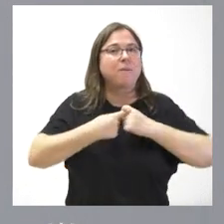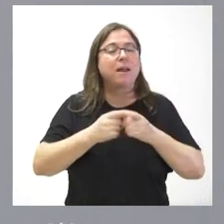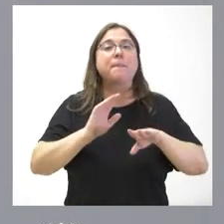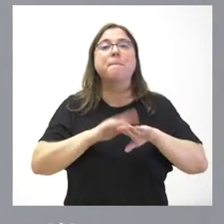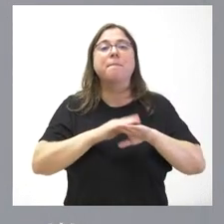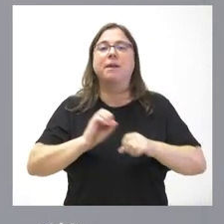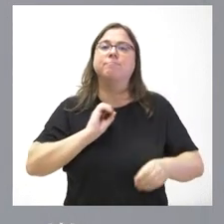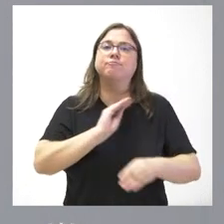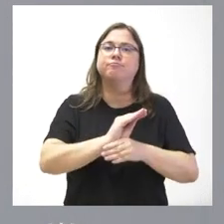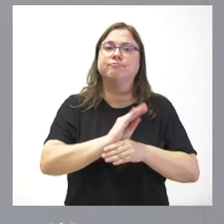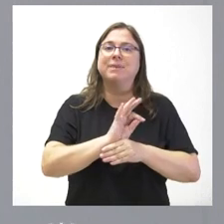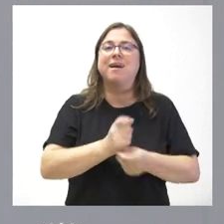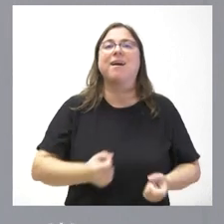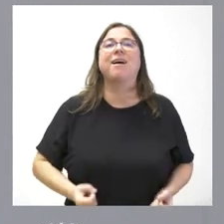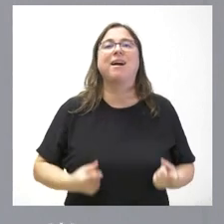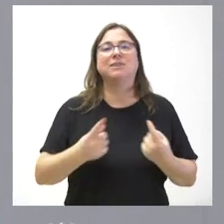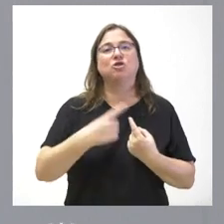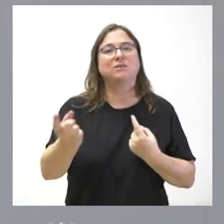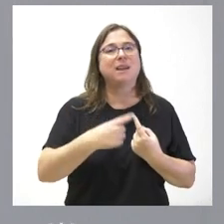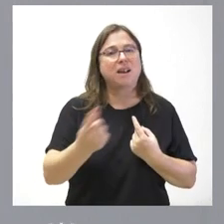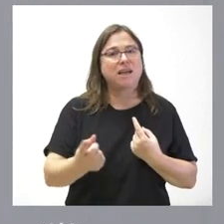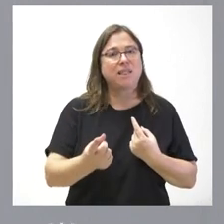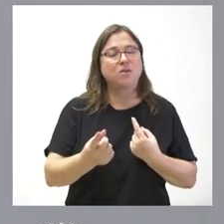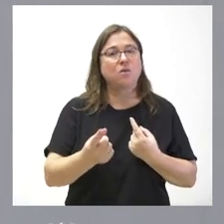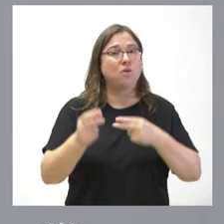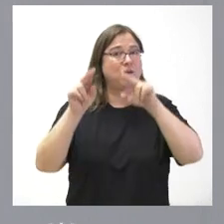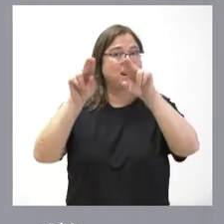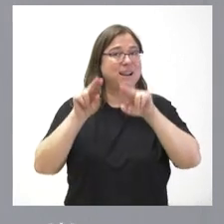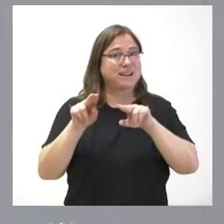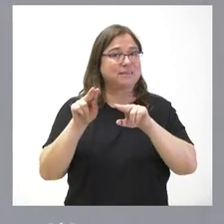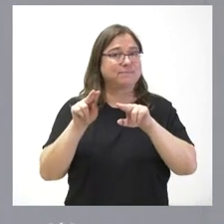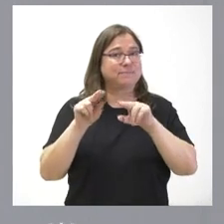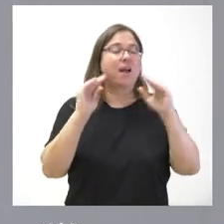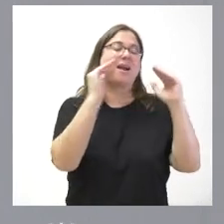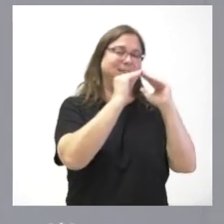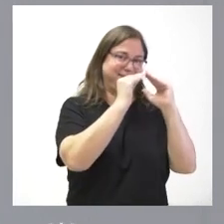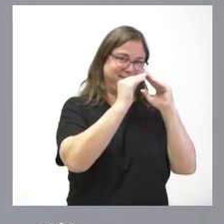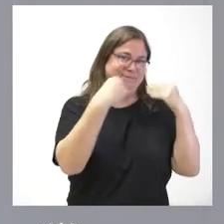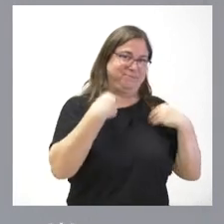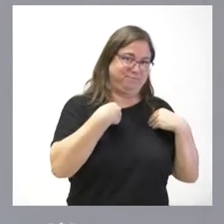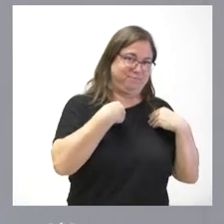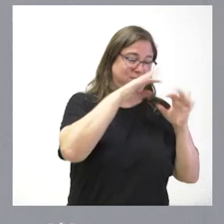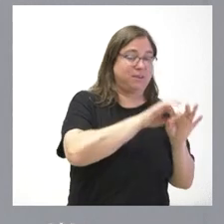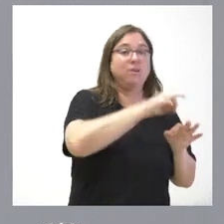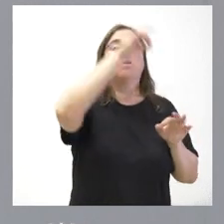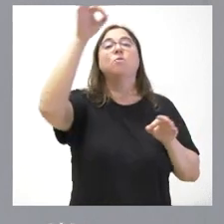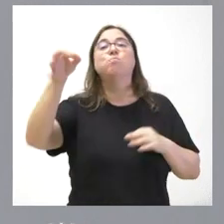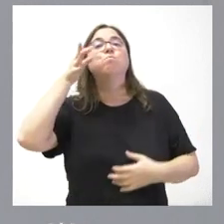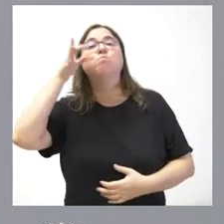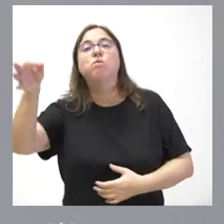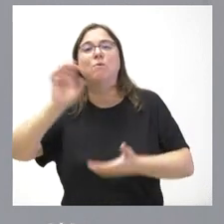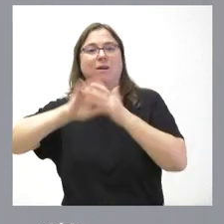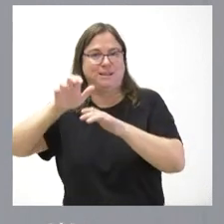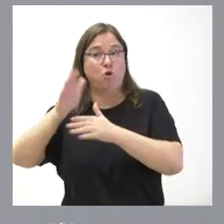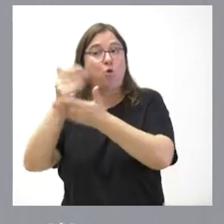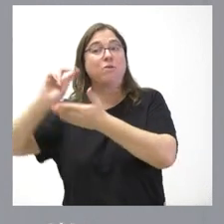sufragar los costes del traslado de la de la residencia a de otra comunidad Autónoma al ámbito rural de Castilla León estamos hablando de